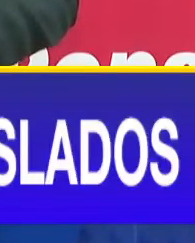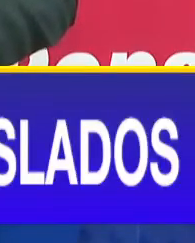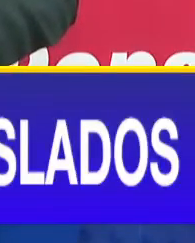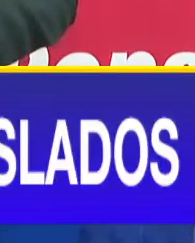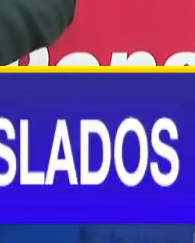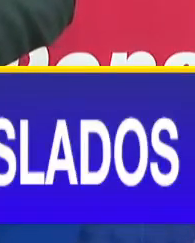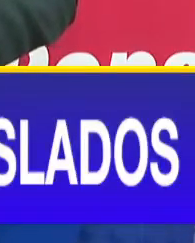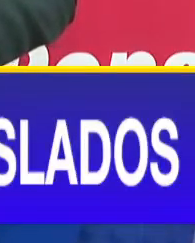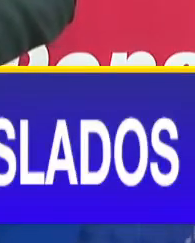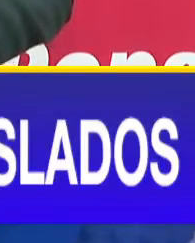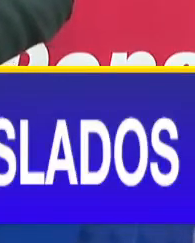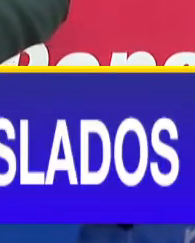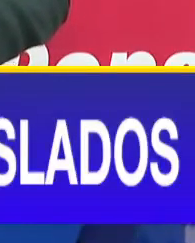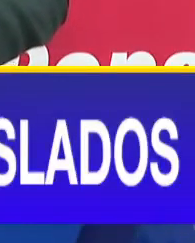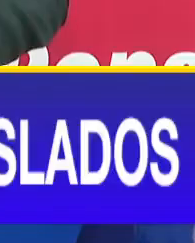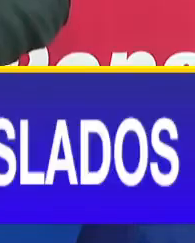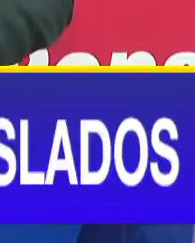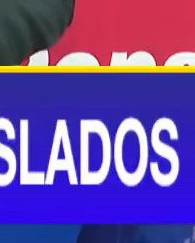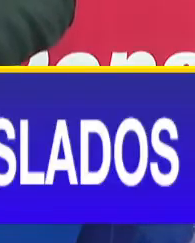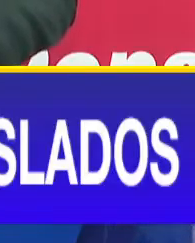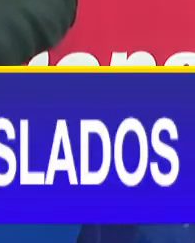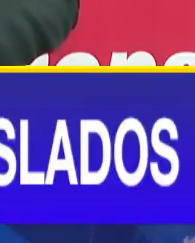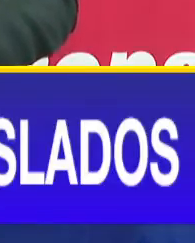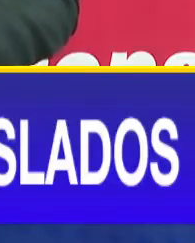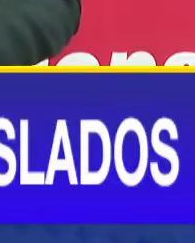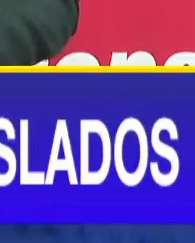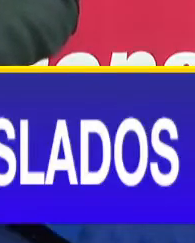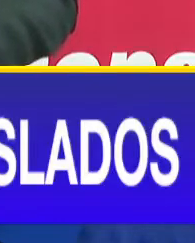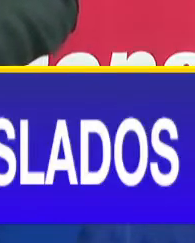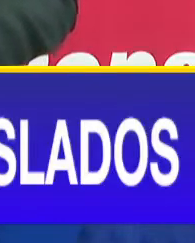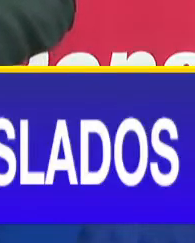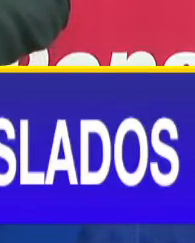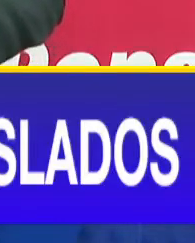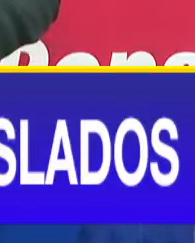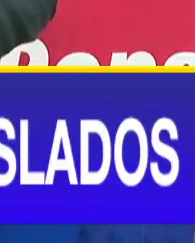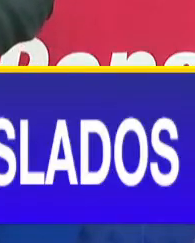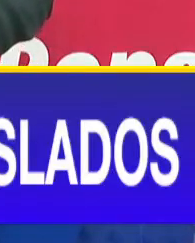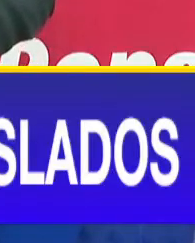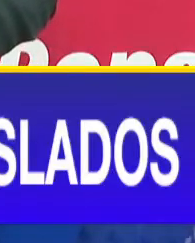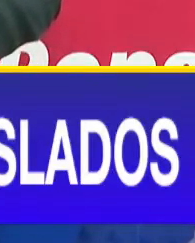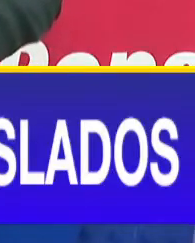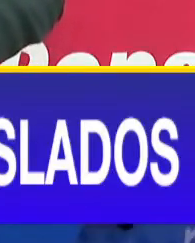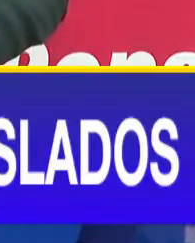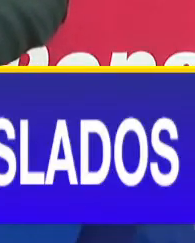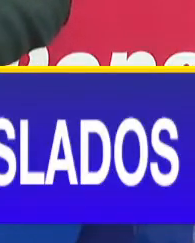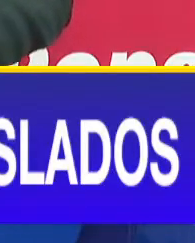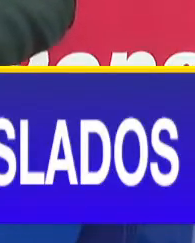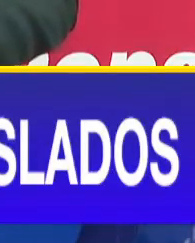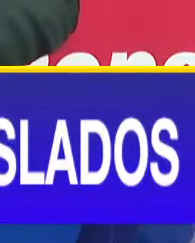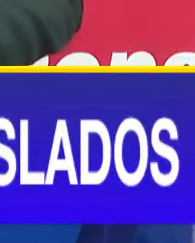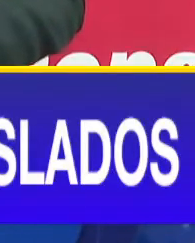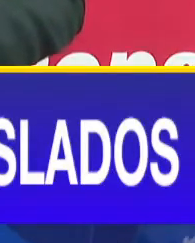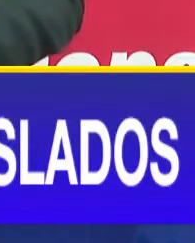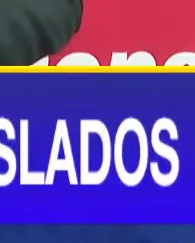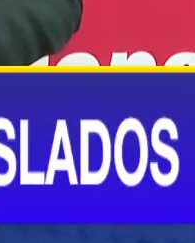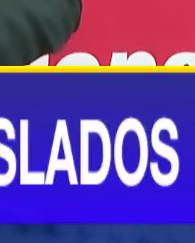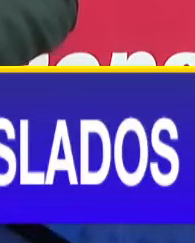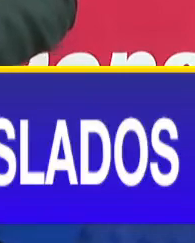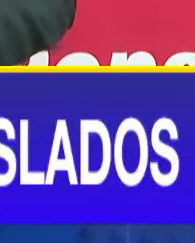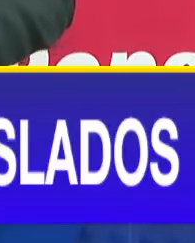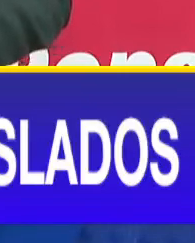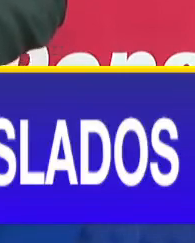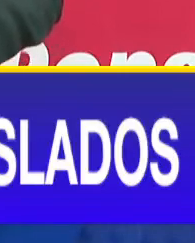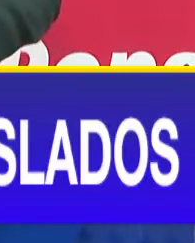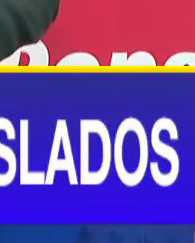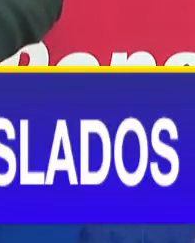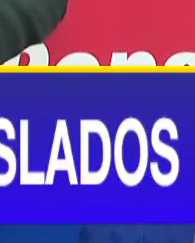de que estos procesos puedan volver a ocurrir. Por eso exhortan bastante a la población, a las redes sociales, como se hicieron público estos casos, para que ellos sean los